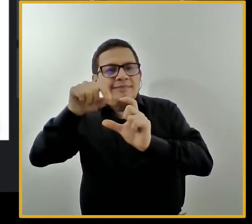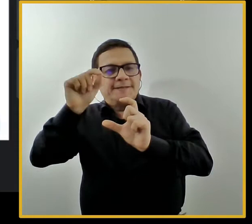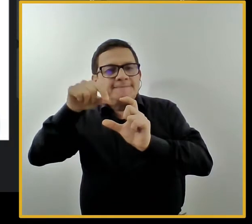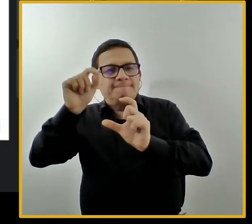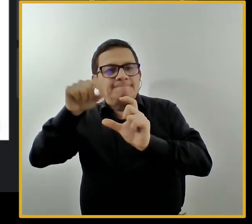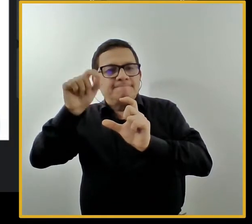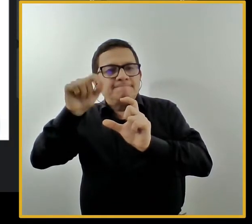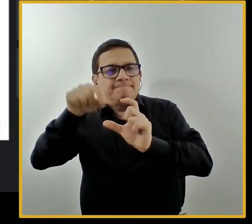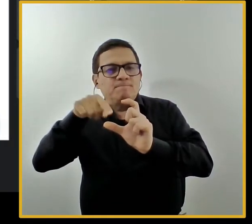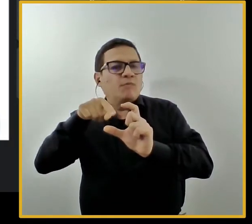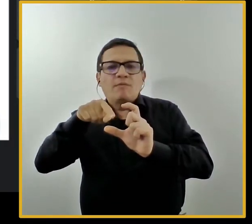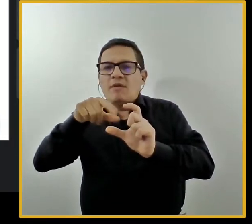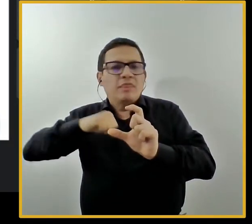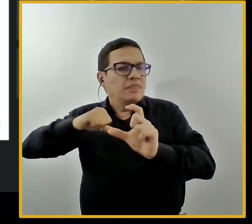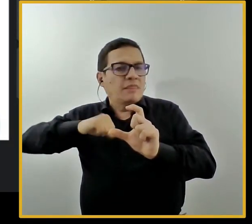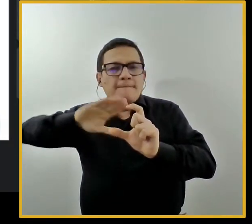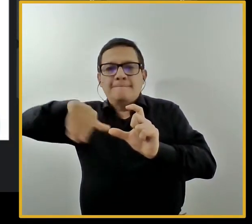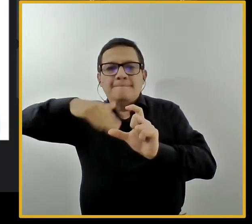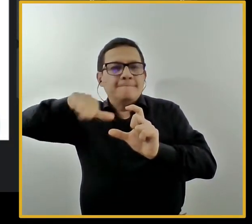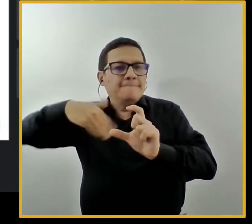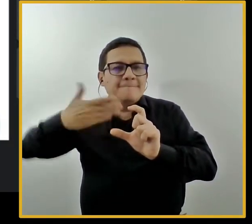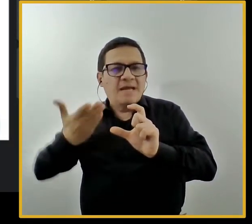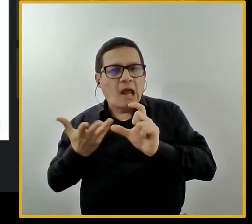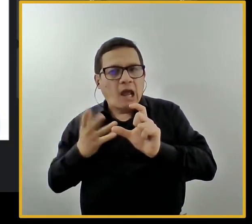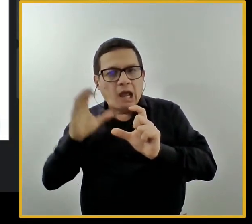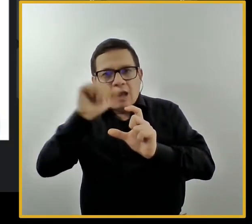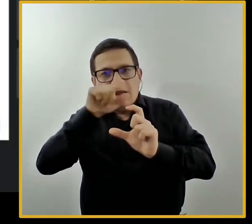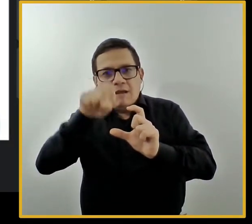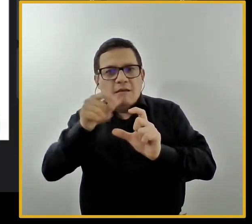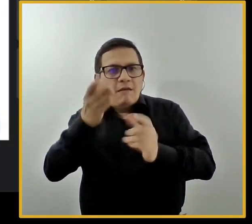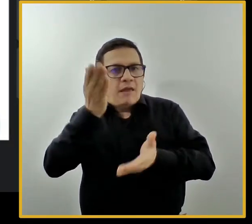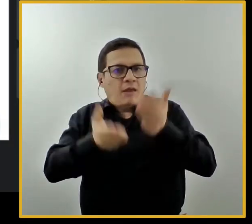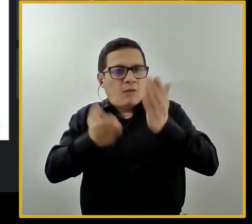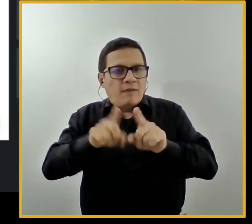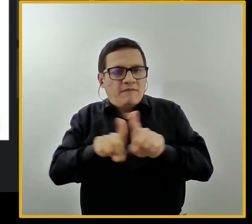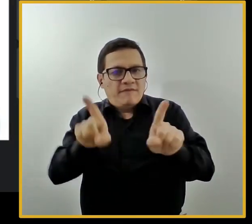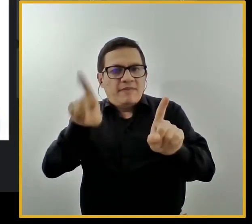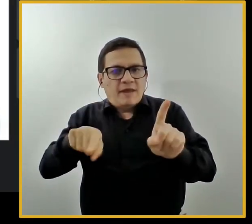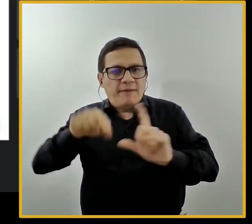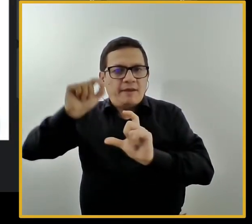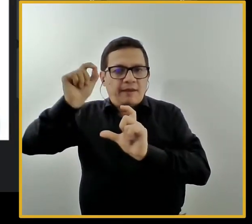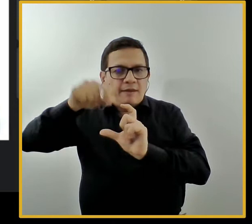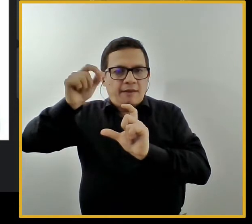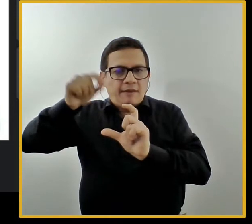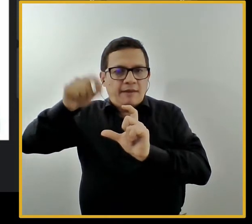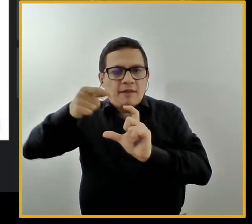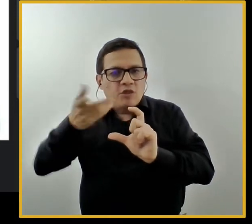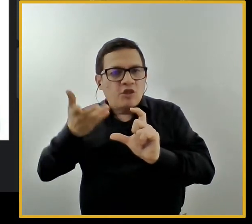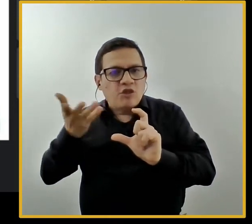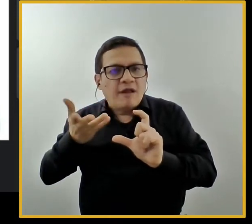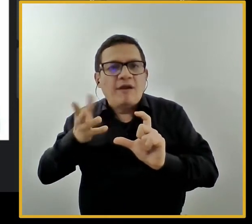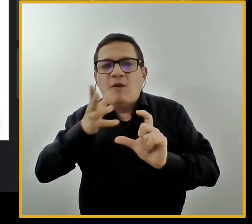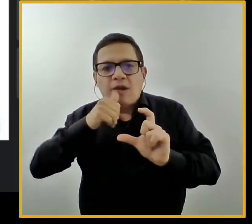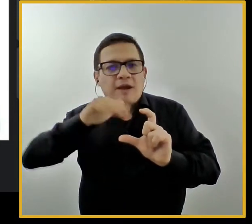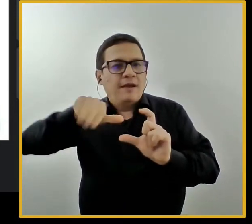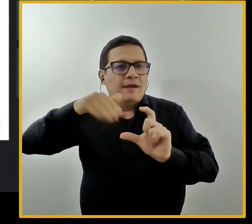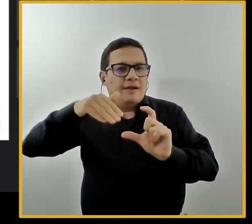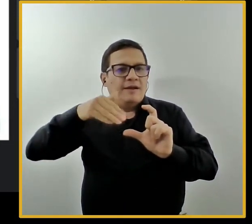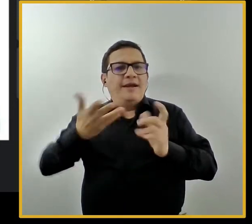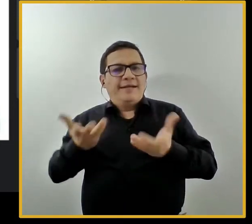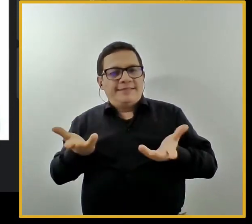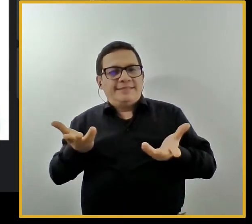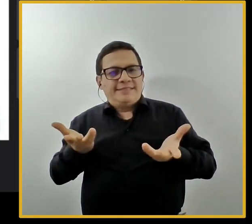que debe contener pues esa ecuación, las ecuaciones diferenciales, ¿sí? Lo contrario pues de las anteriores que hemos